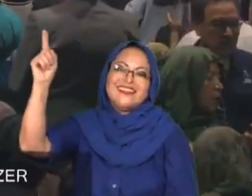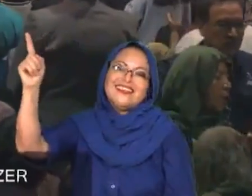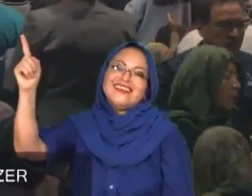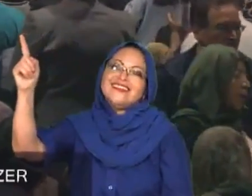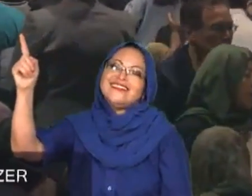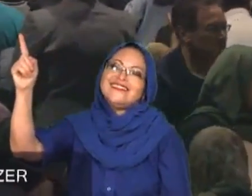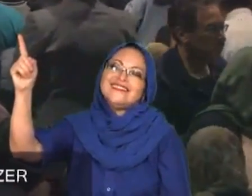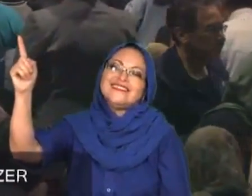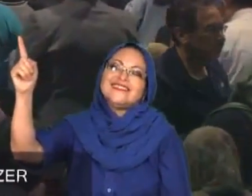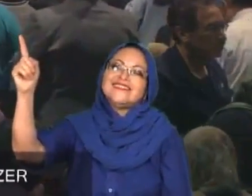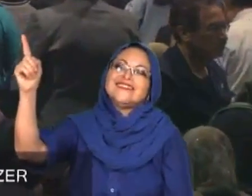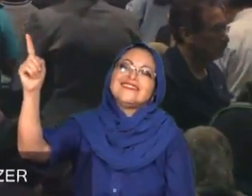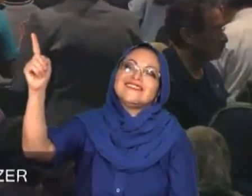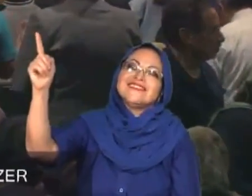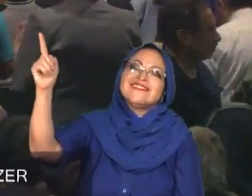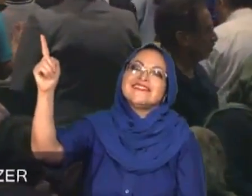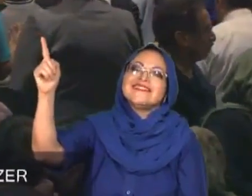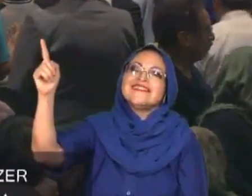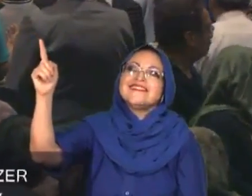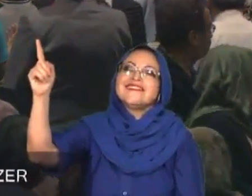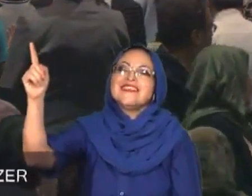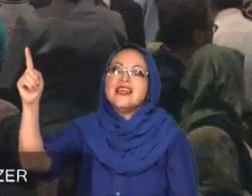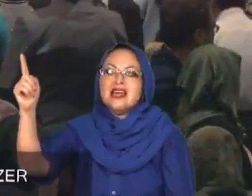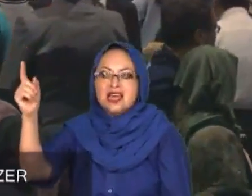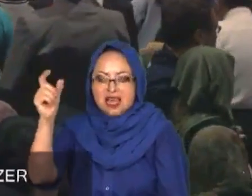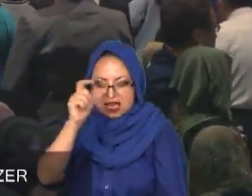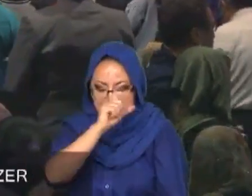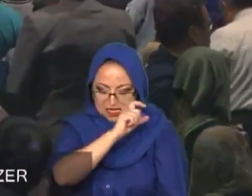amo. Díselo a él.